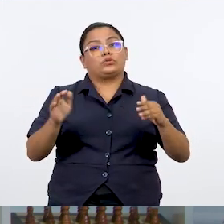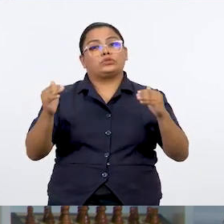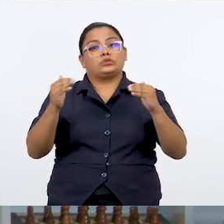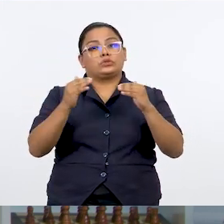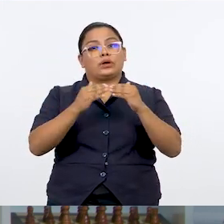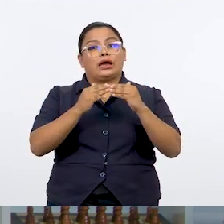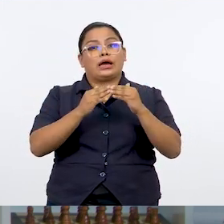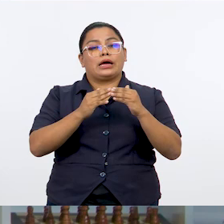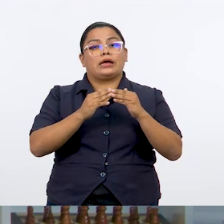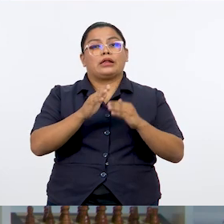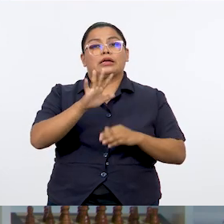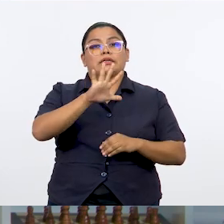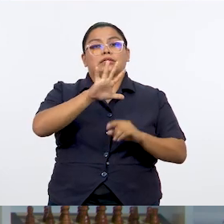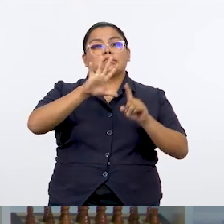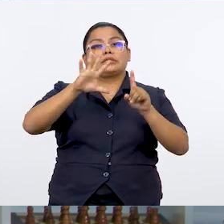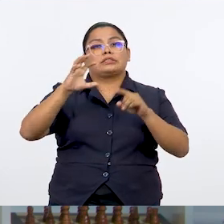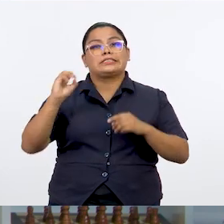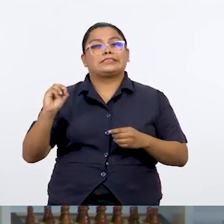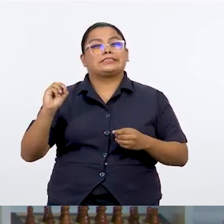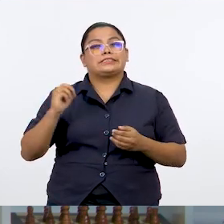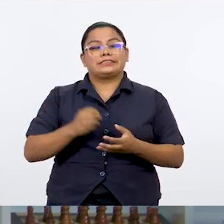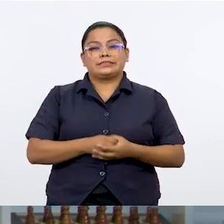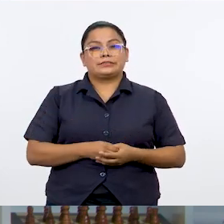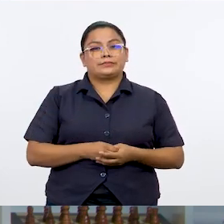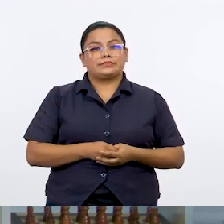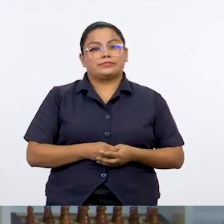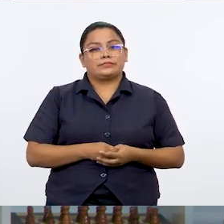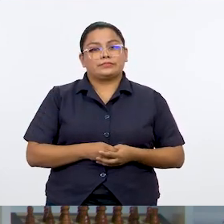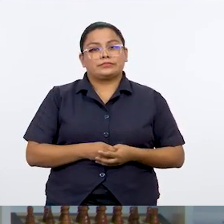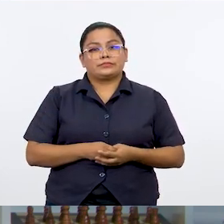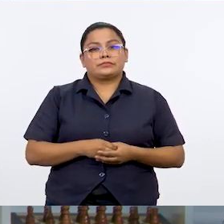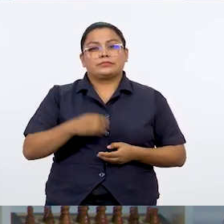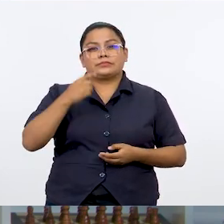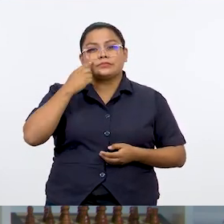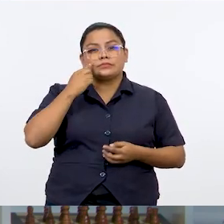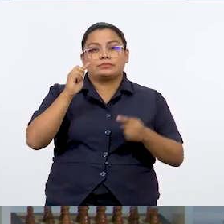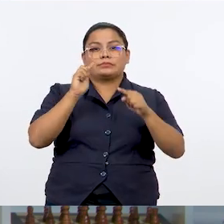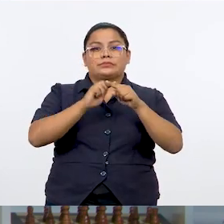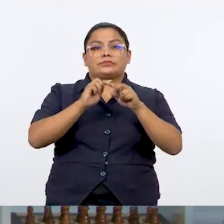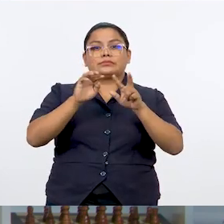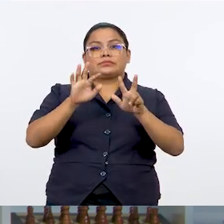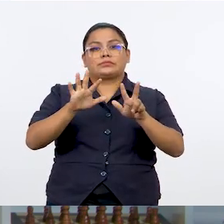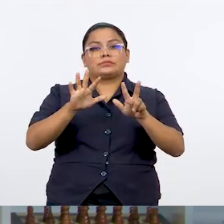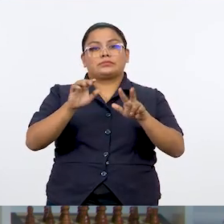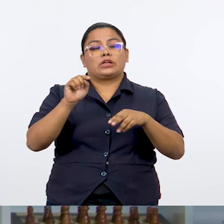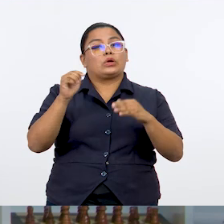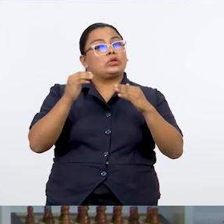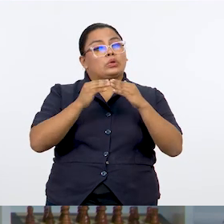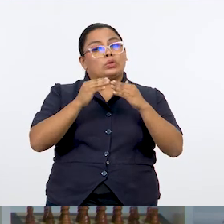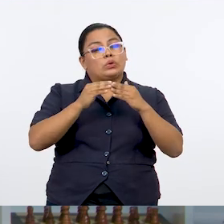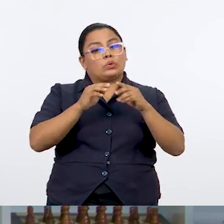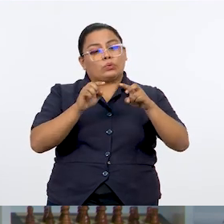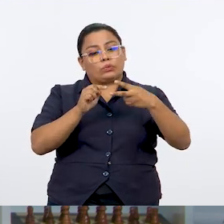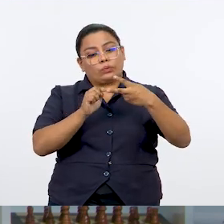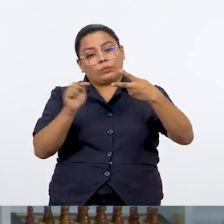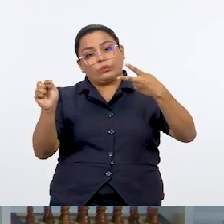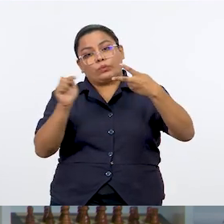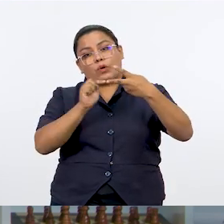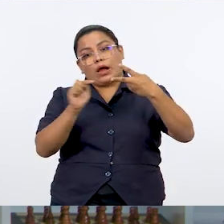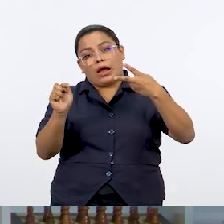8 nos da 560. Como acá multiplicamos por 8, acá también debemos